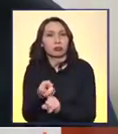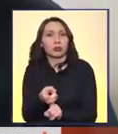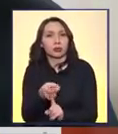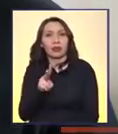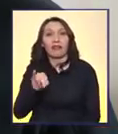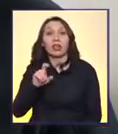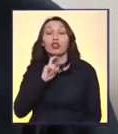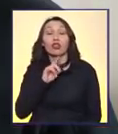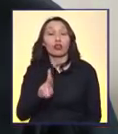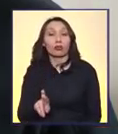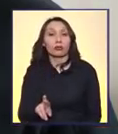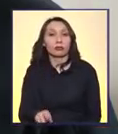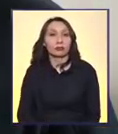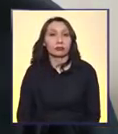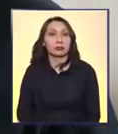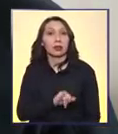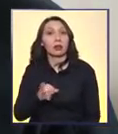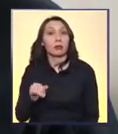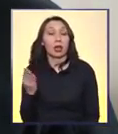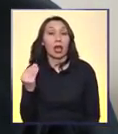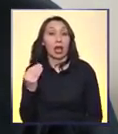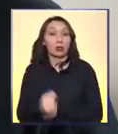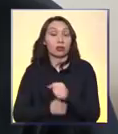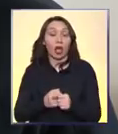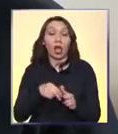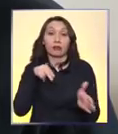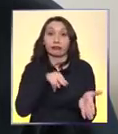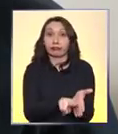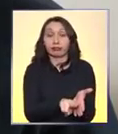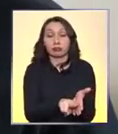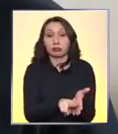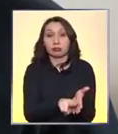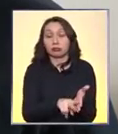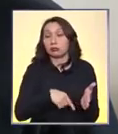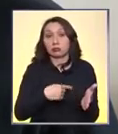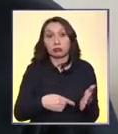años está en cama,